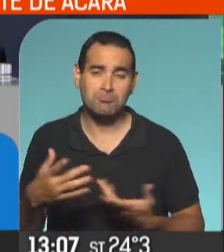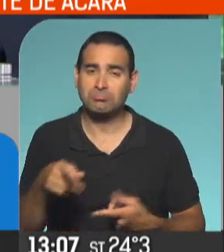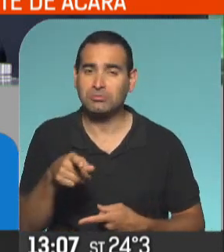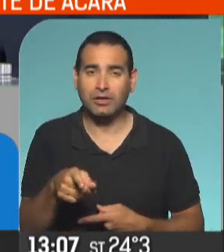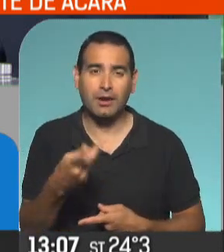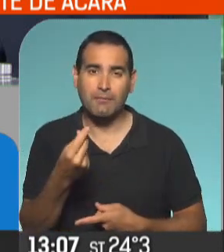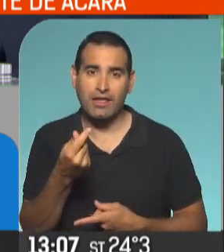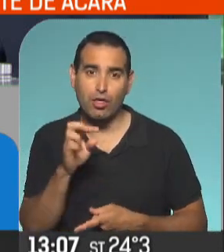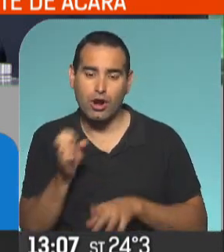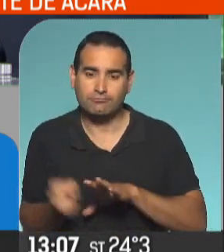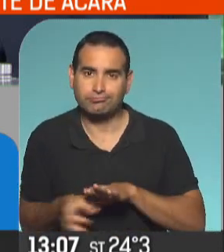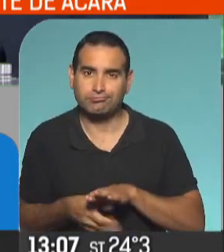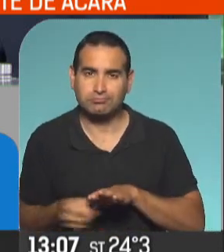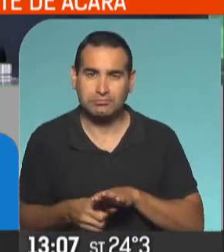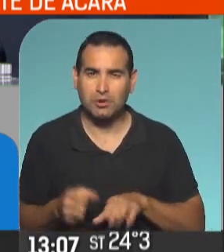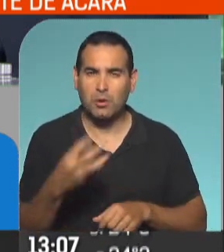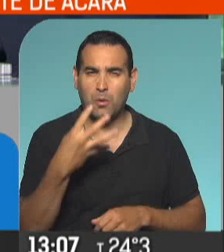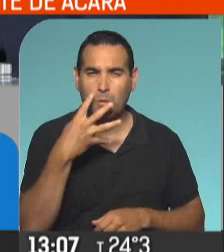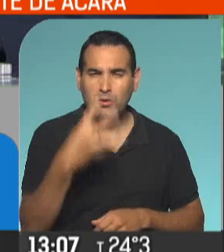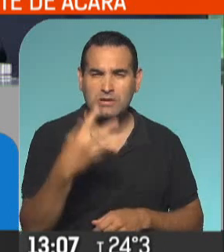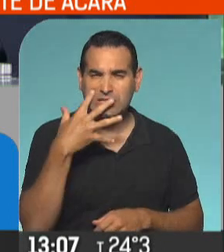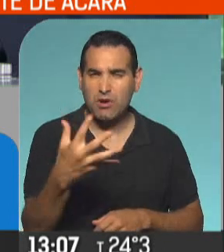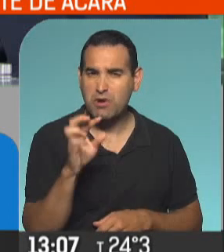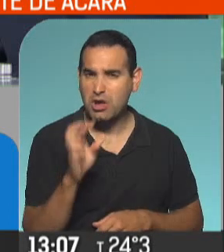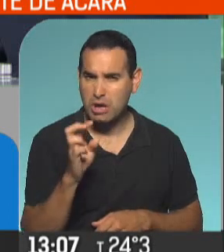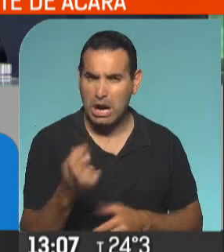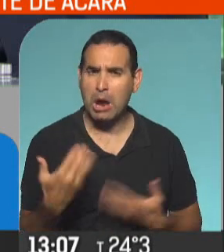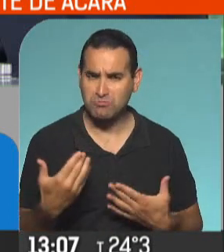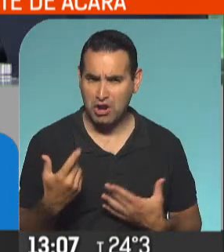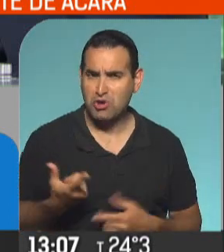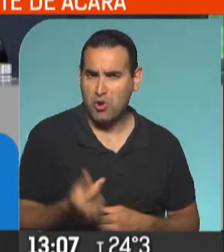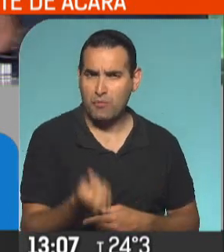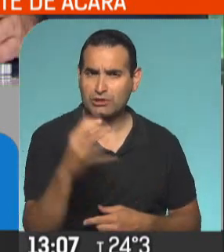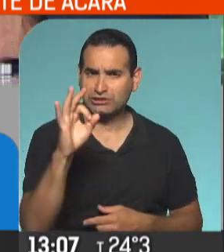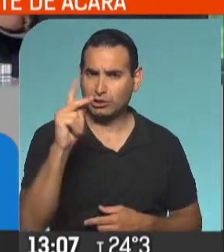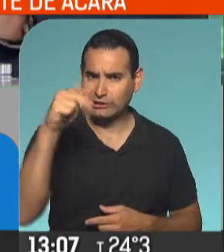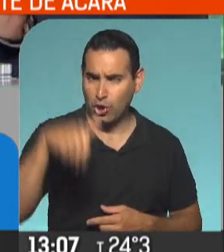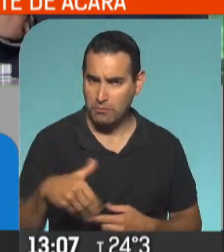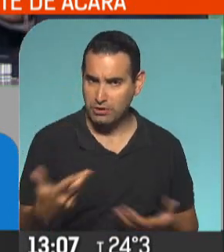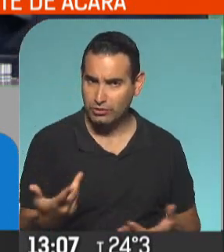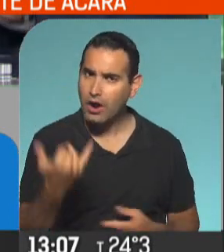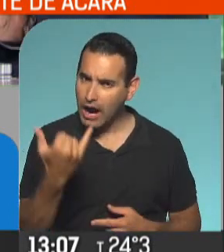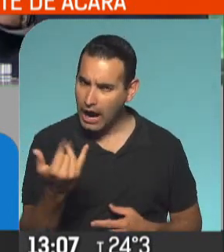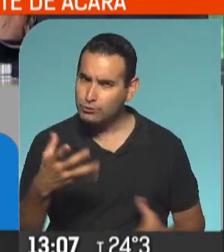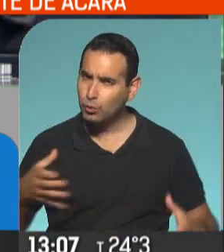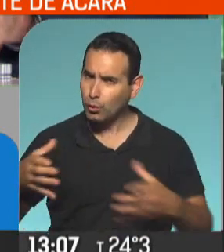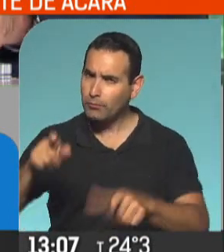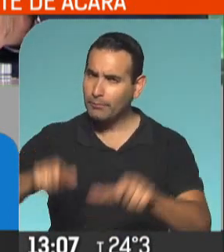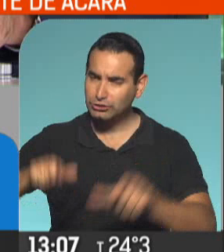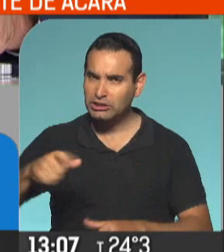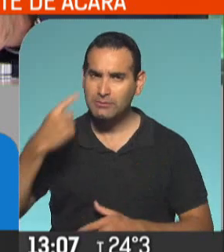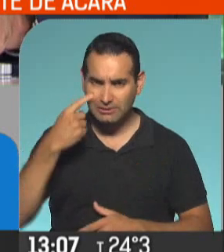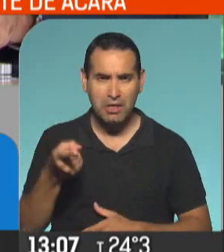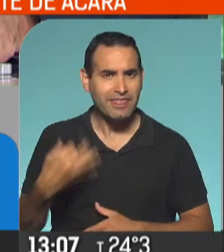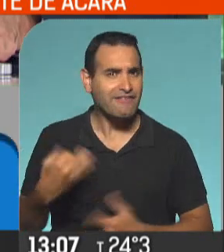asesoramiento de dólares con 45 mil dólares puede llegar tranquilamente a 10 kilómetros ya que hay un público ahí que nosotros creemos que hoy